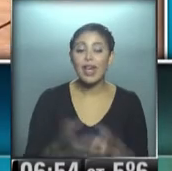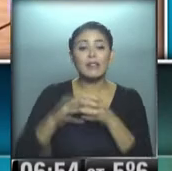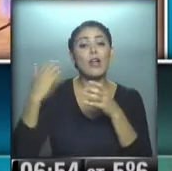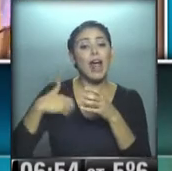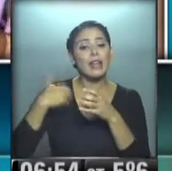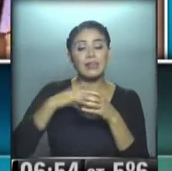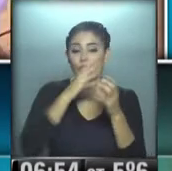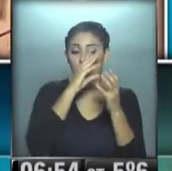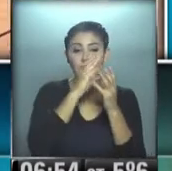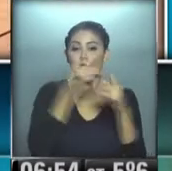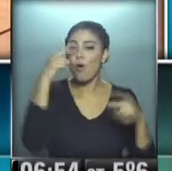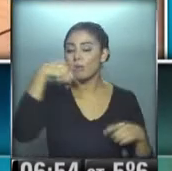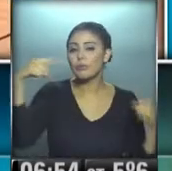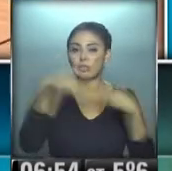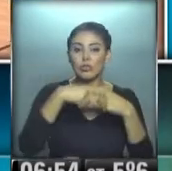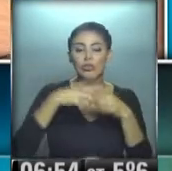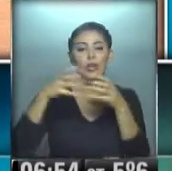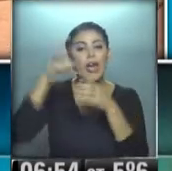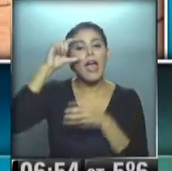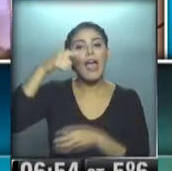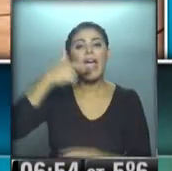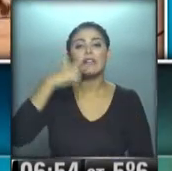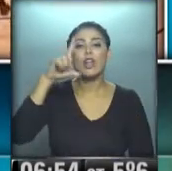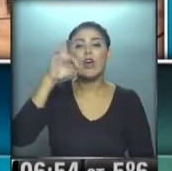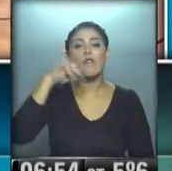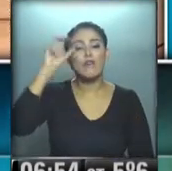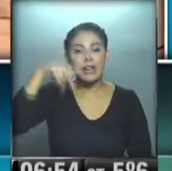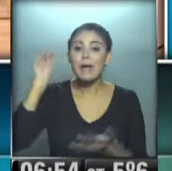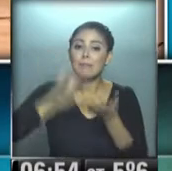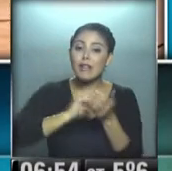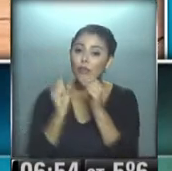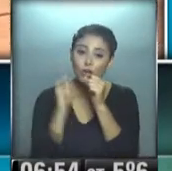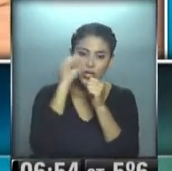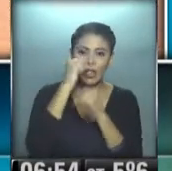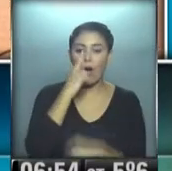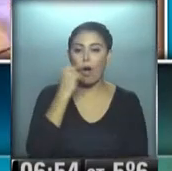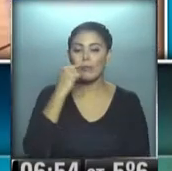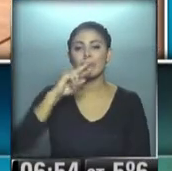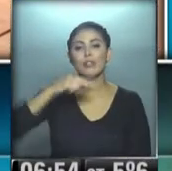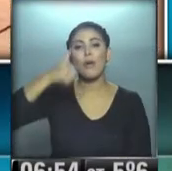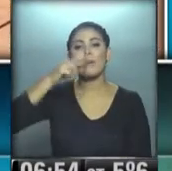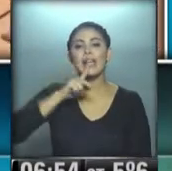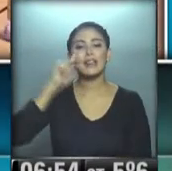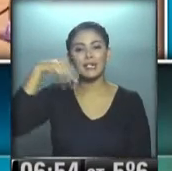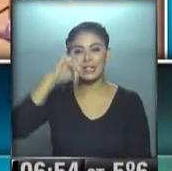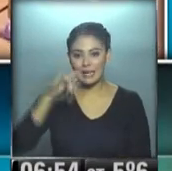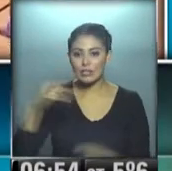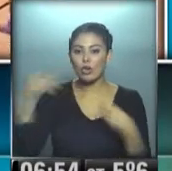de su público ante Eslovenia, pero también habrá boxeo. Maravilla Martínez pelea